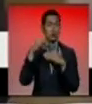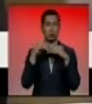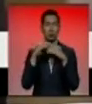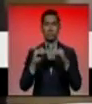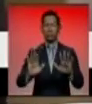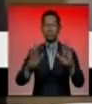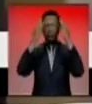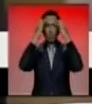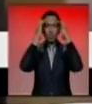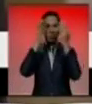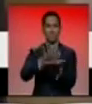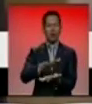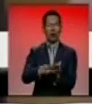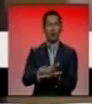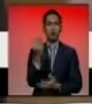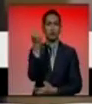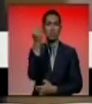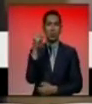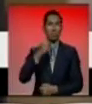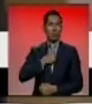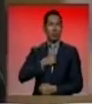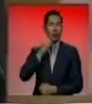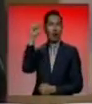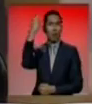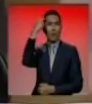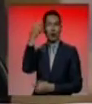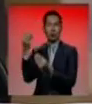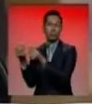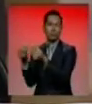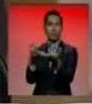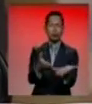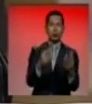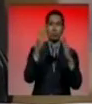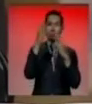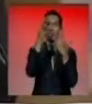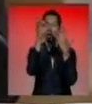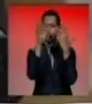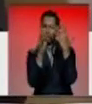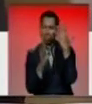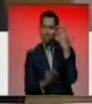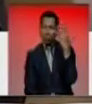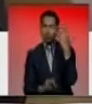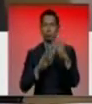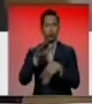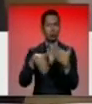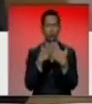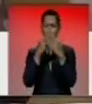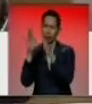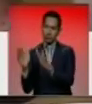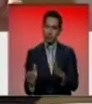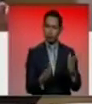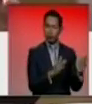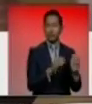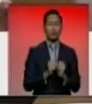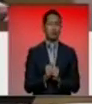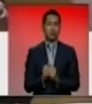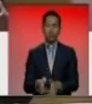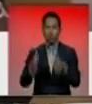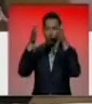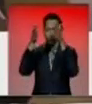presupuesto general del Estado. Todos los años nosotros tenemos un presupuesto entre 5 y 8 mil millones de dólares